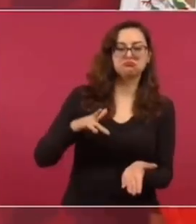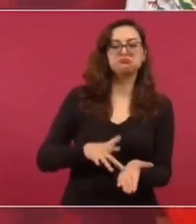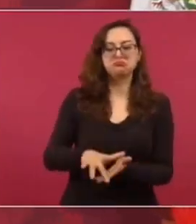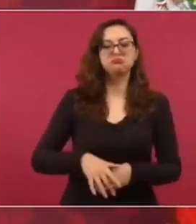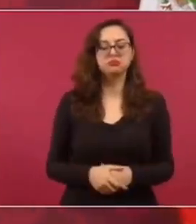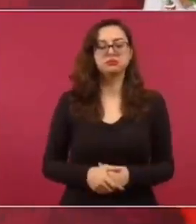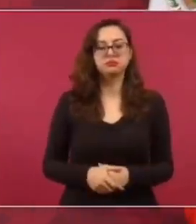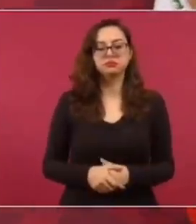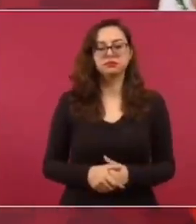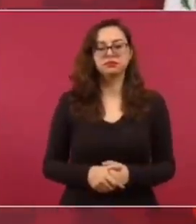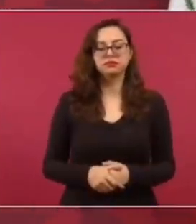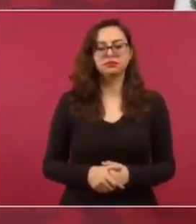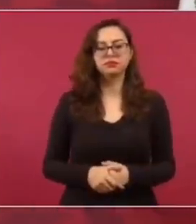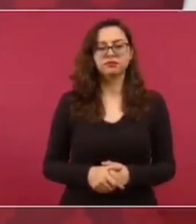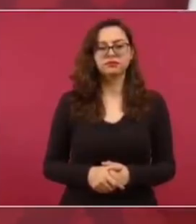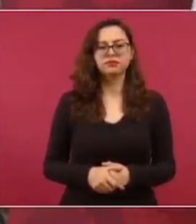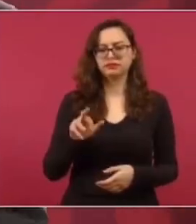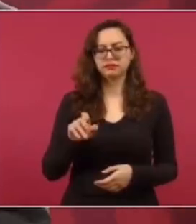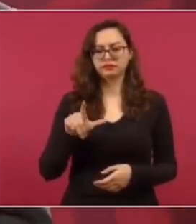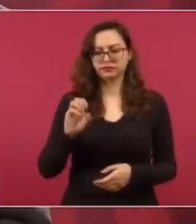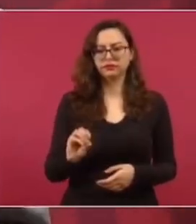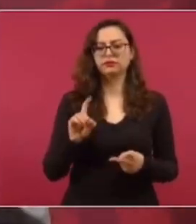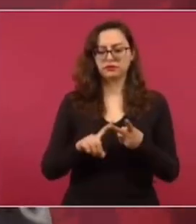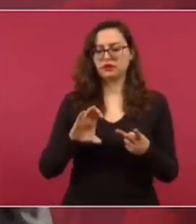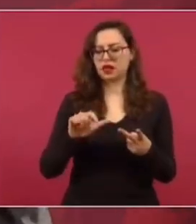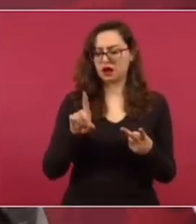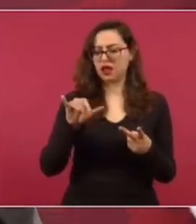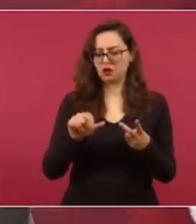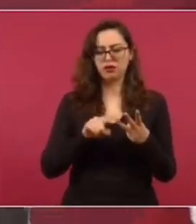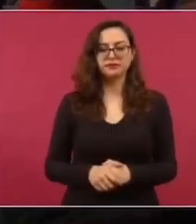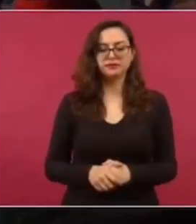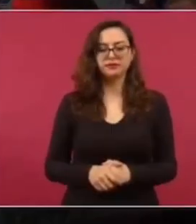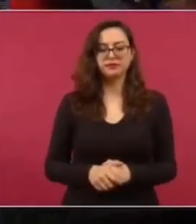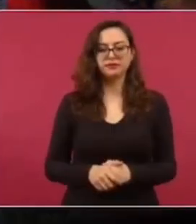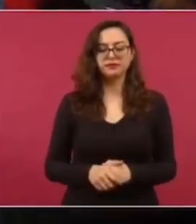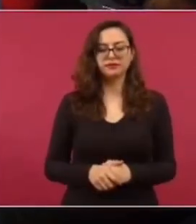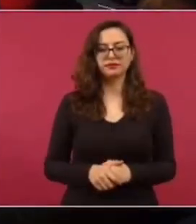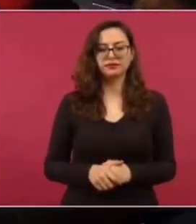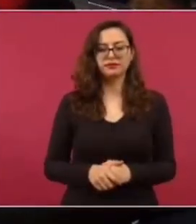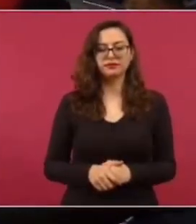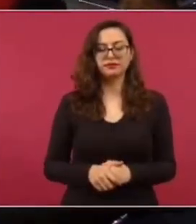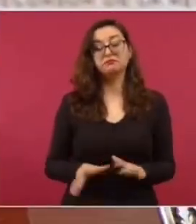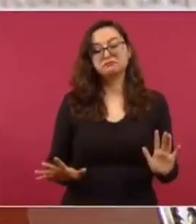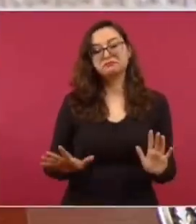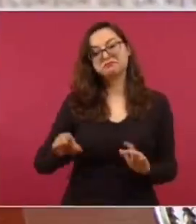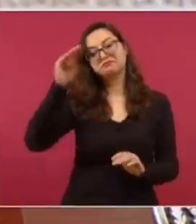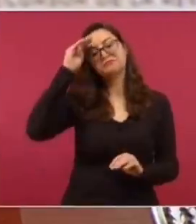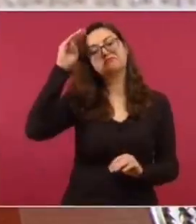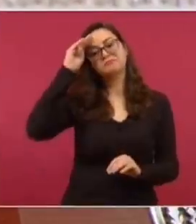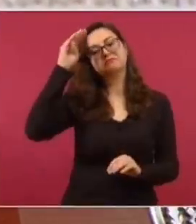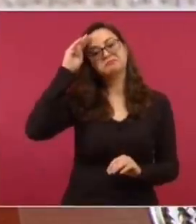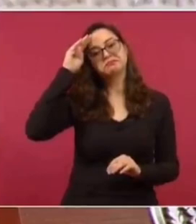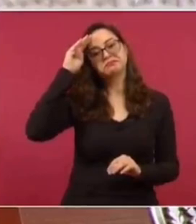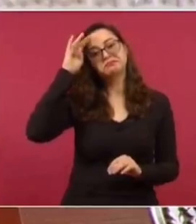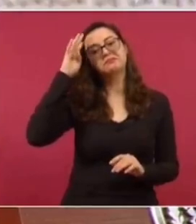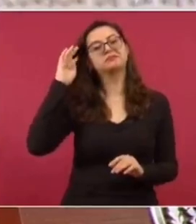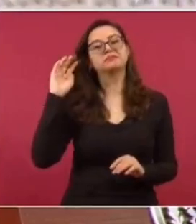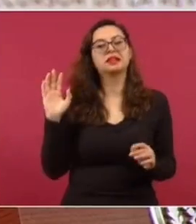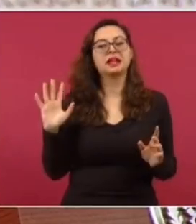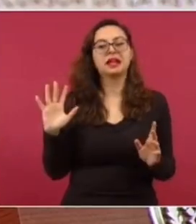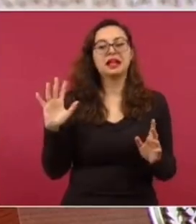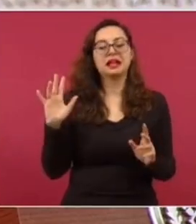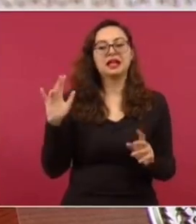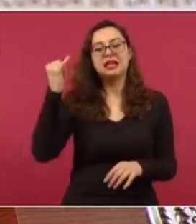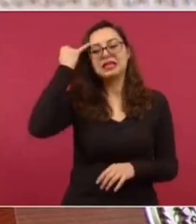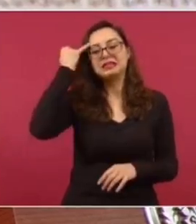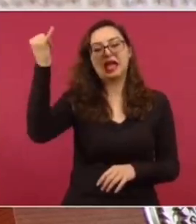gobernadores. Estuvo, en efecto, Marcelo, Claudia, Adán. Se había pensado que iba a haber una, le